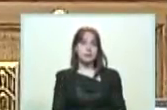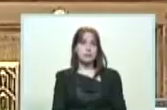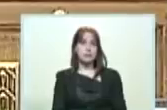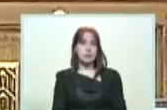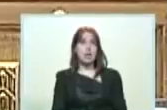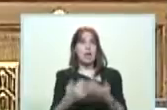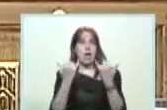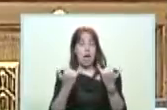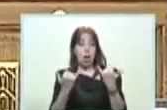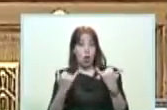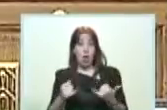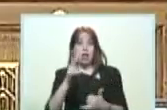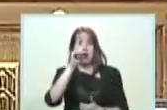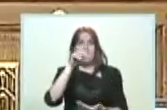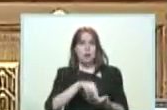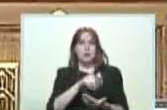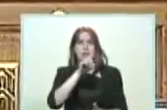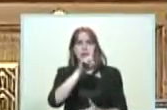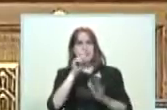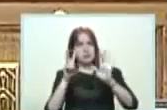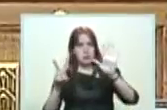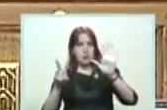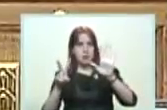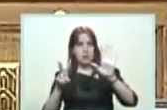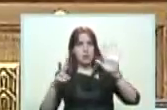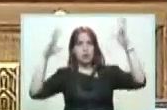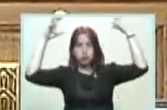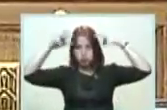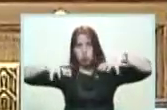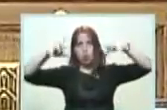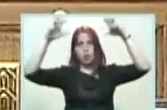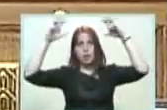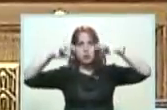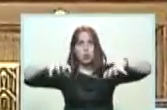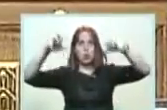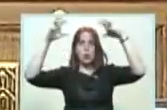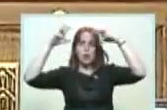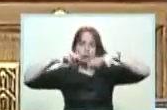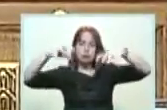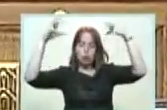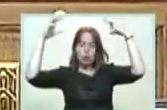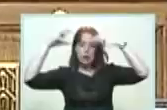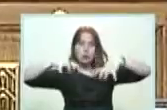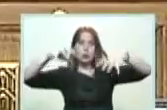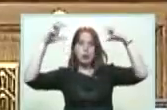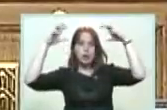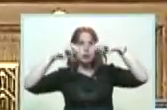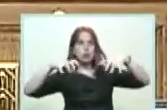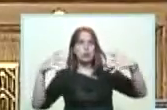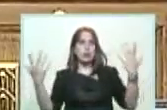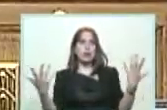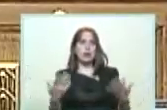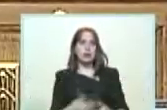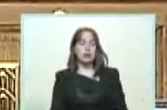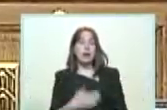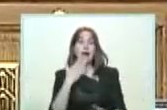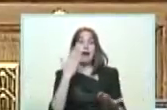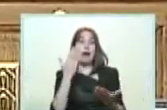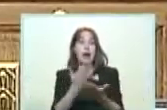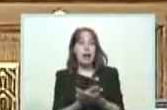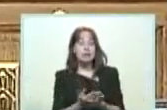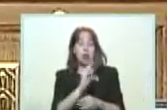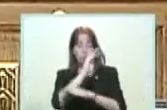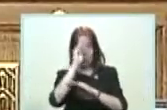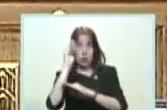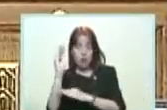Y ahora 2017, lluvia, lluvia, lluvia, lluvia. Gracias a las